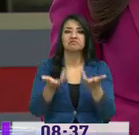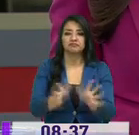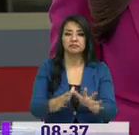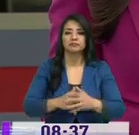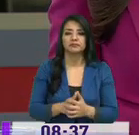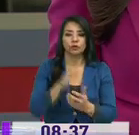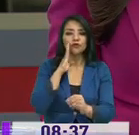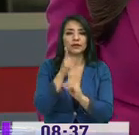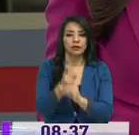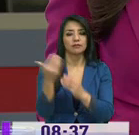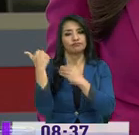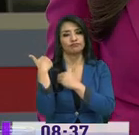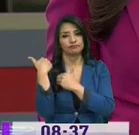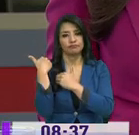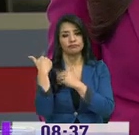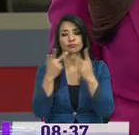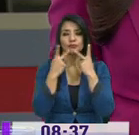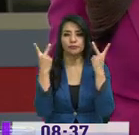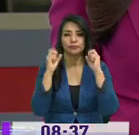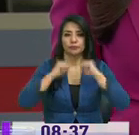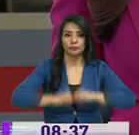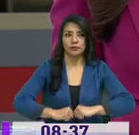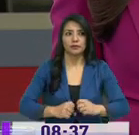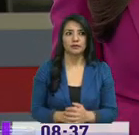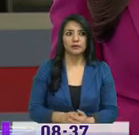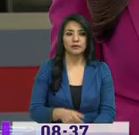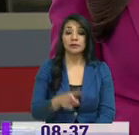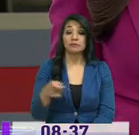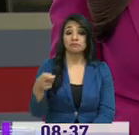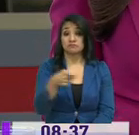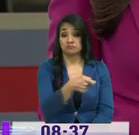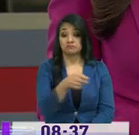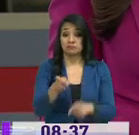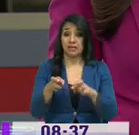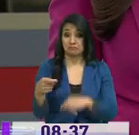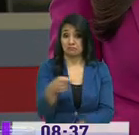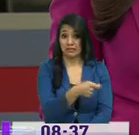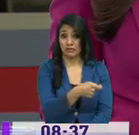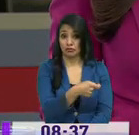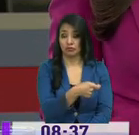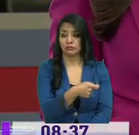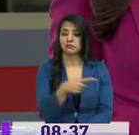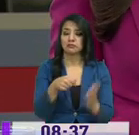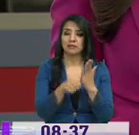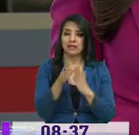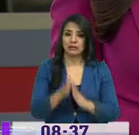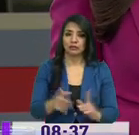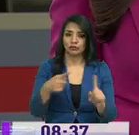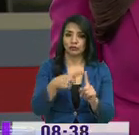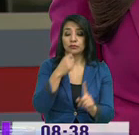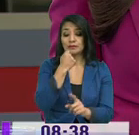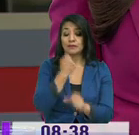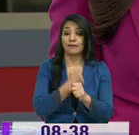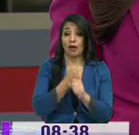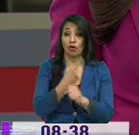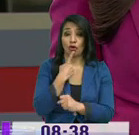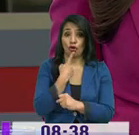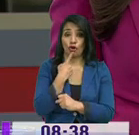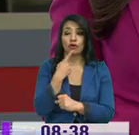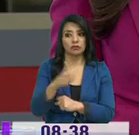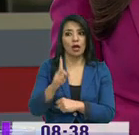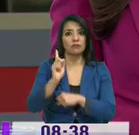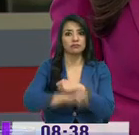que ésta ocupe cargos públicos. A quienes otorgaron dichos permisos, según afirmó Ledesma, se deberá seguir el proceso